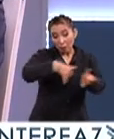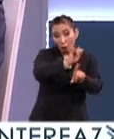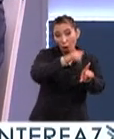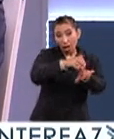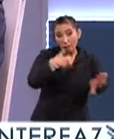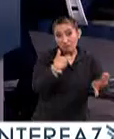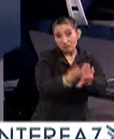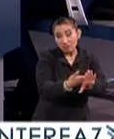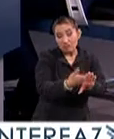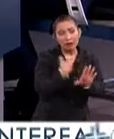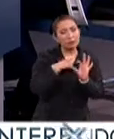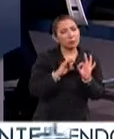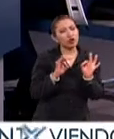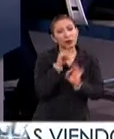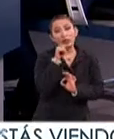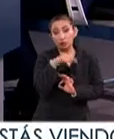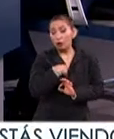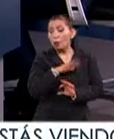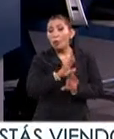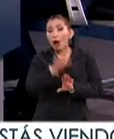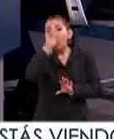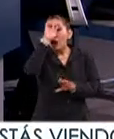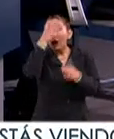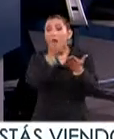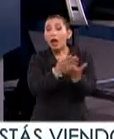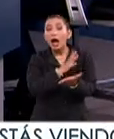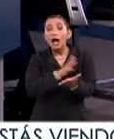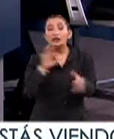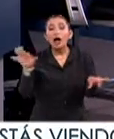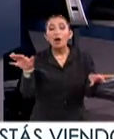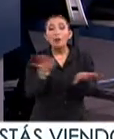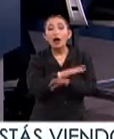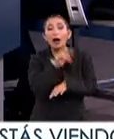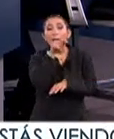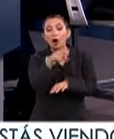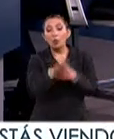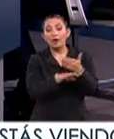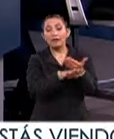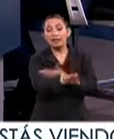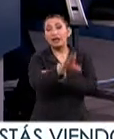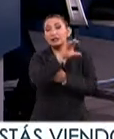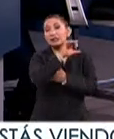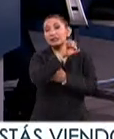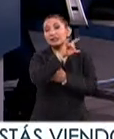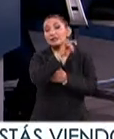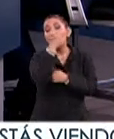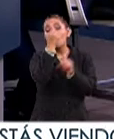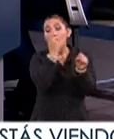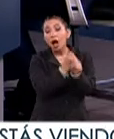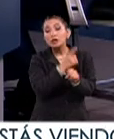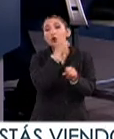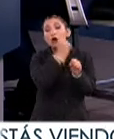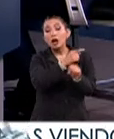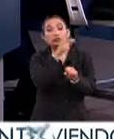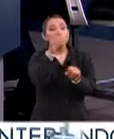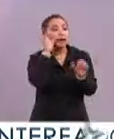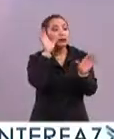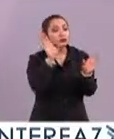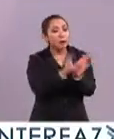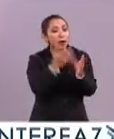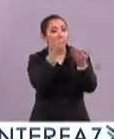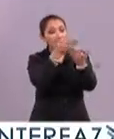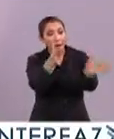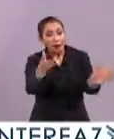es primordial. O sea, yo que propongo que haya un modelo como el de prevención civil, que cada año tú te tienes que certificar para abrir